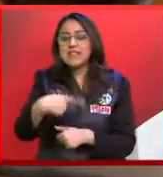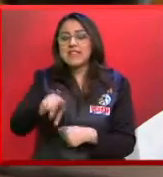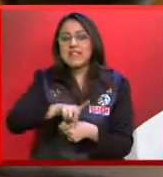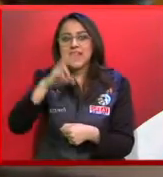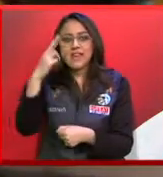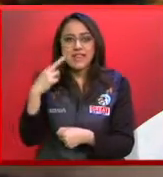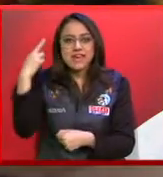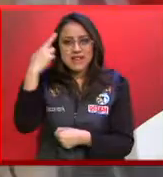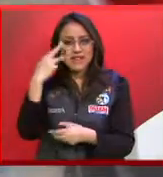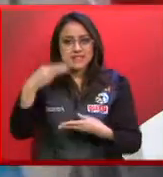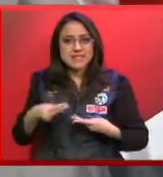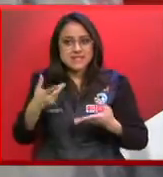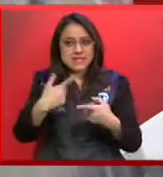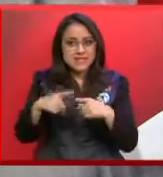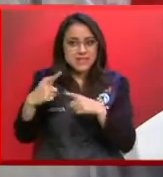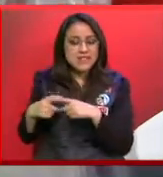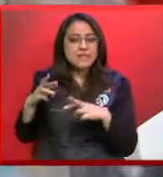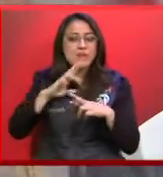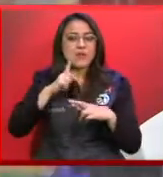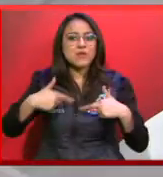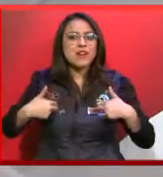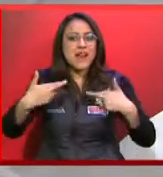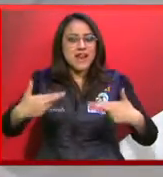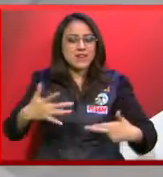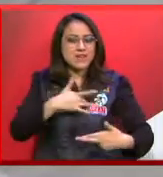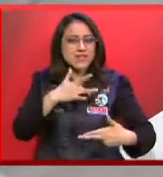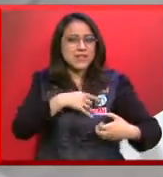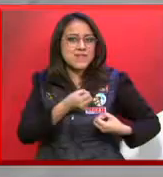de Reyes recibió los mejores regalos, los que